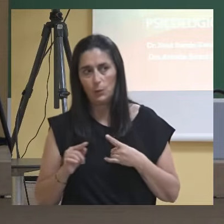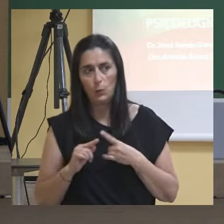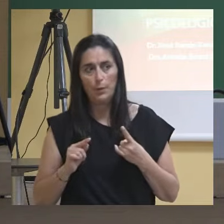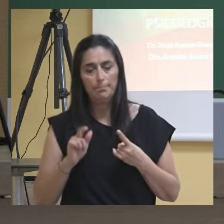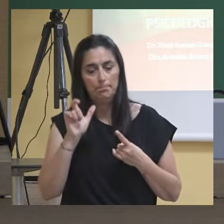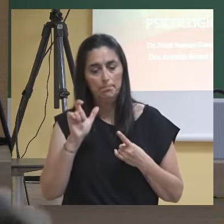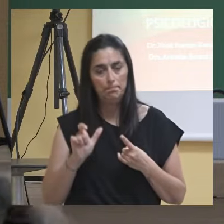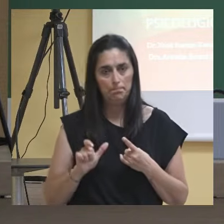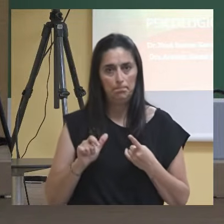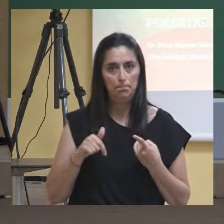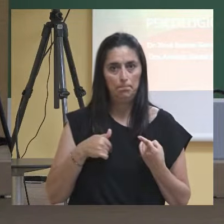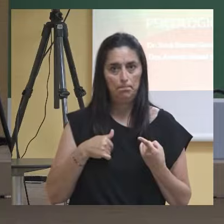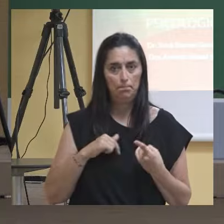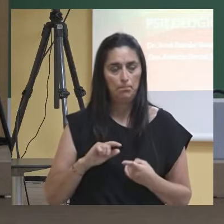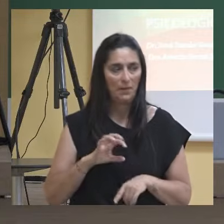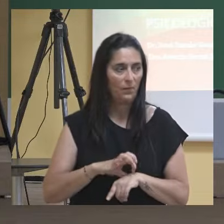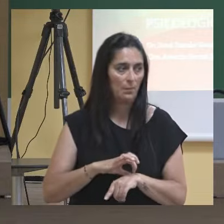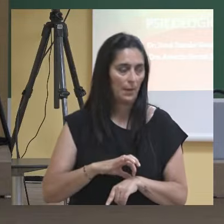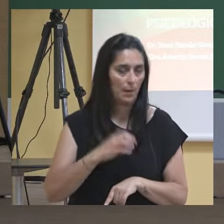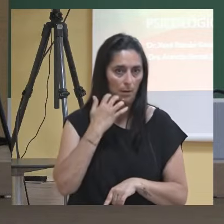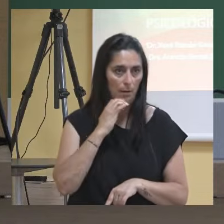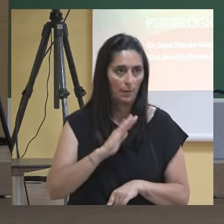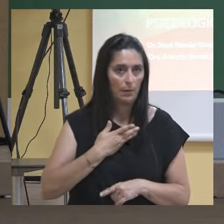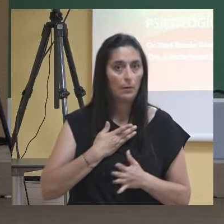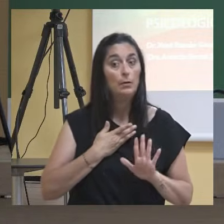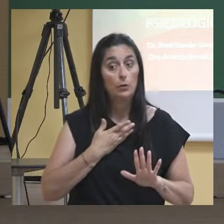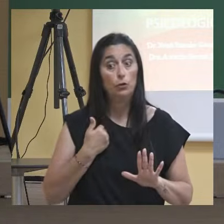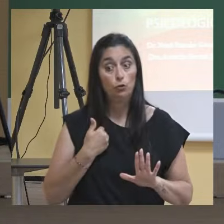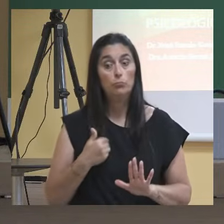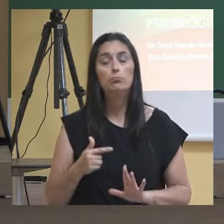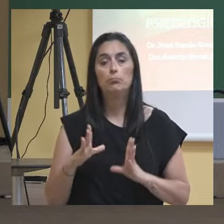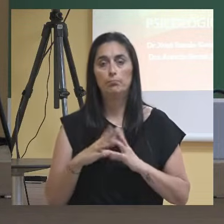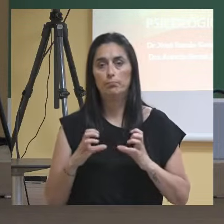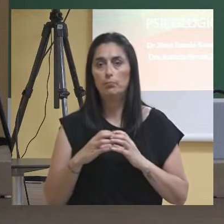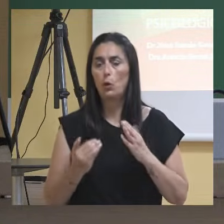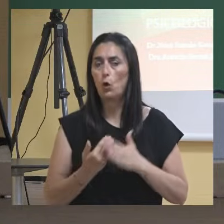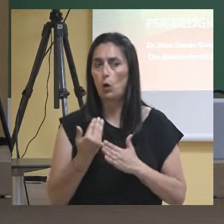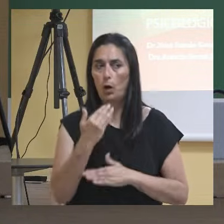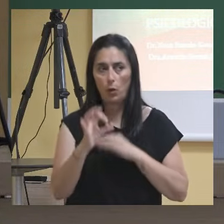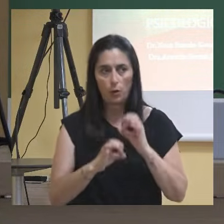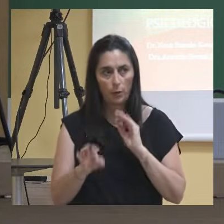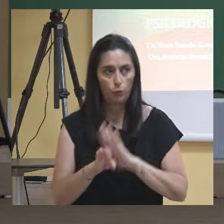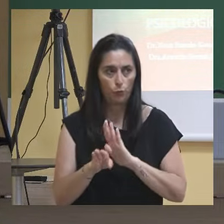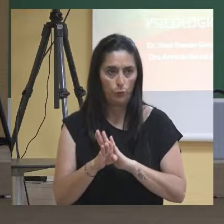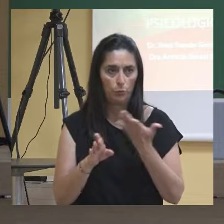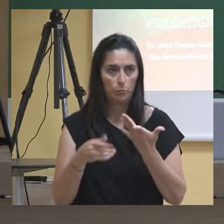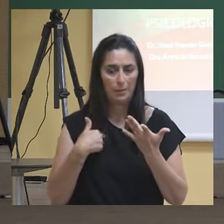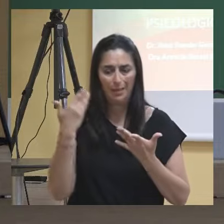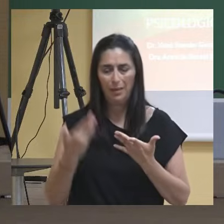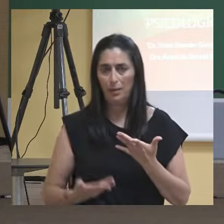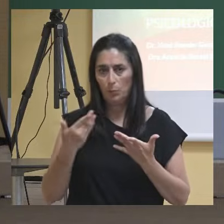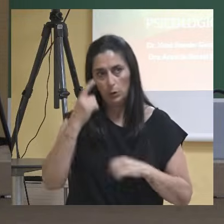con enfermedad rara. Entonces espero que estas jornadas se continúen haciendo porque creo que es muy importante que hablemos de la importancia